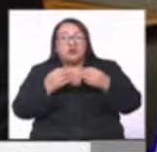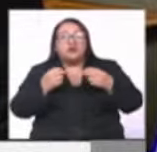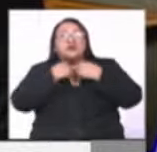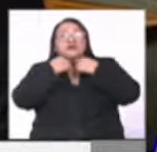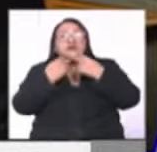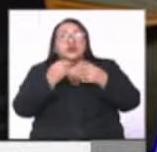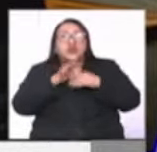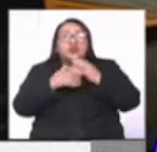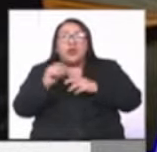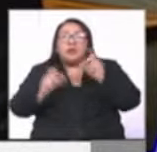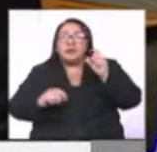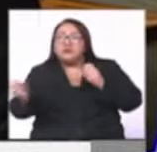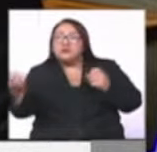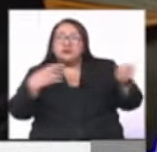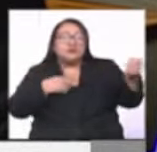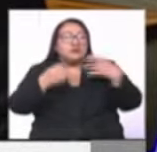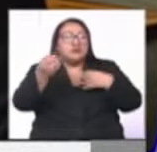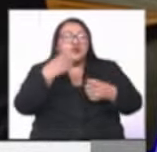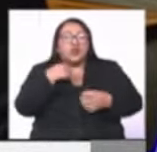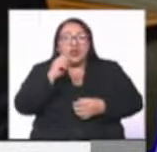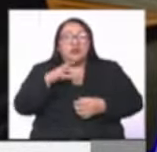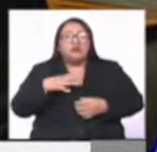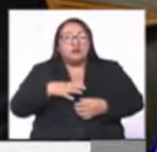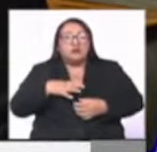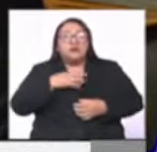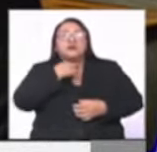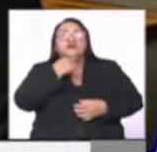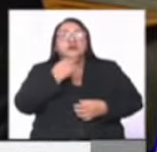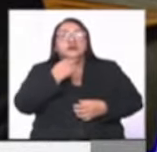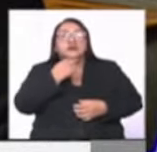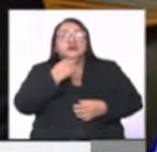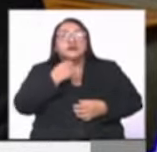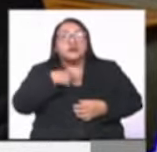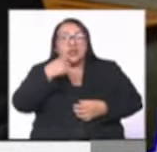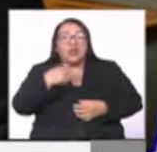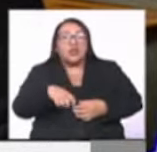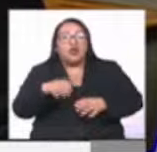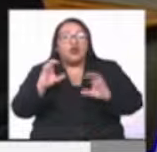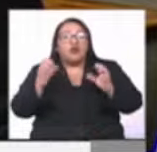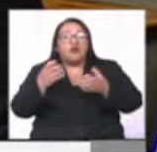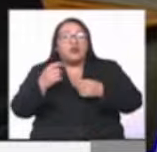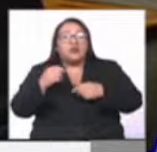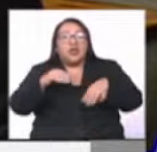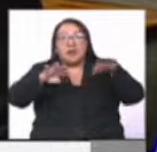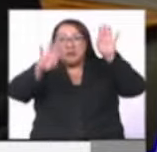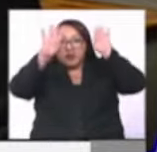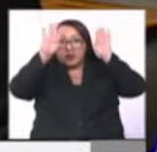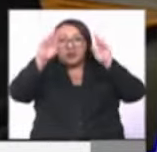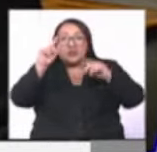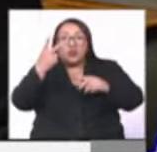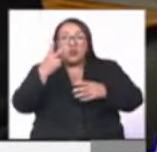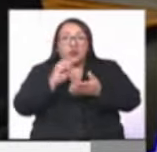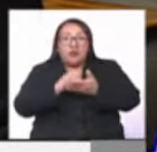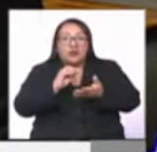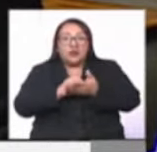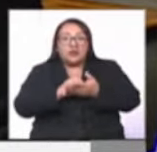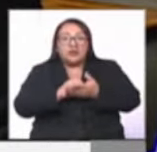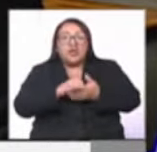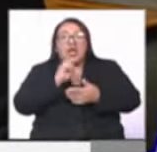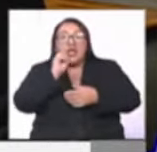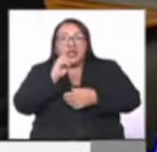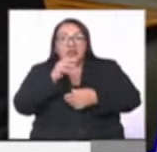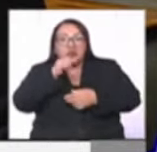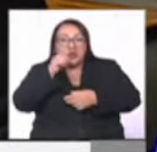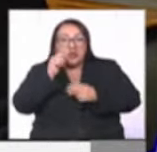voces locales destaco especialmente la voz moral de la conferencia episcopal peruana que por segunda vez ha emitido